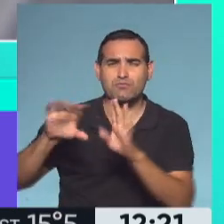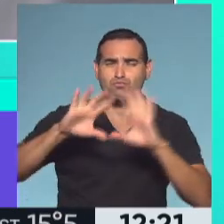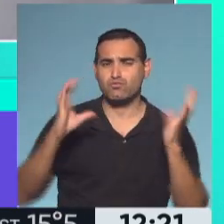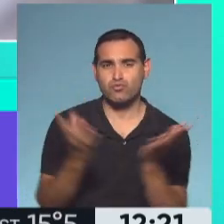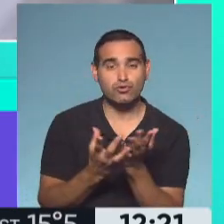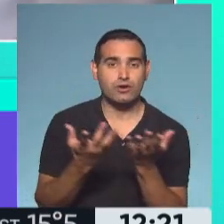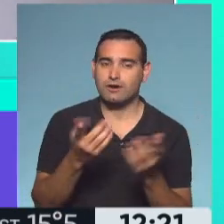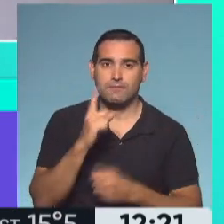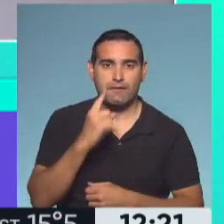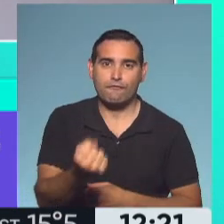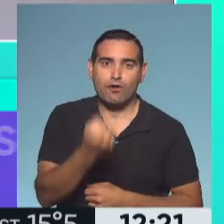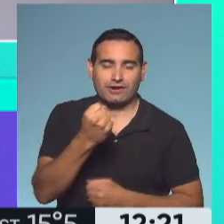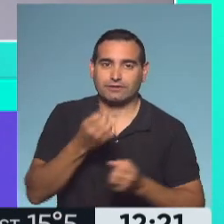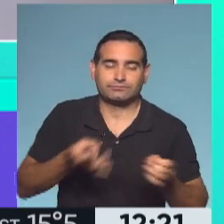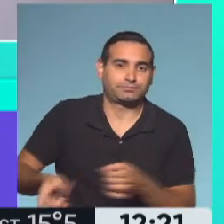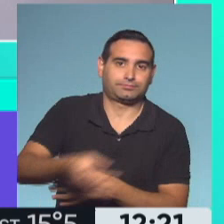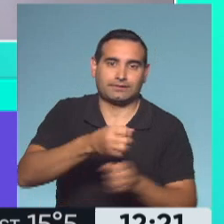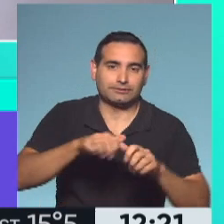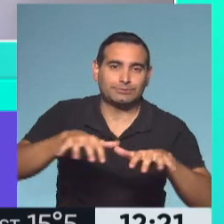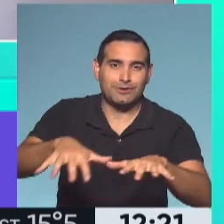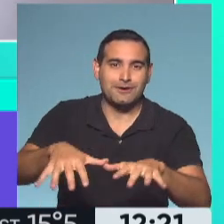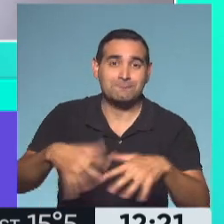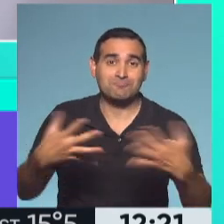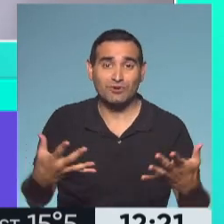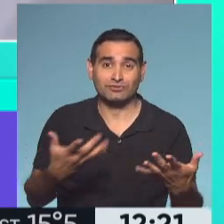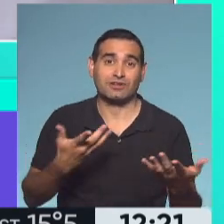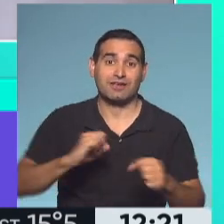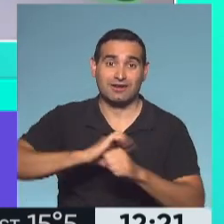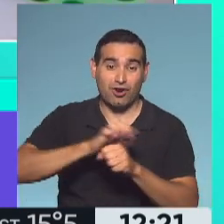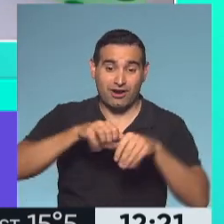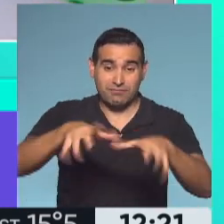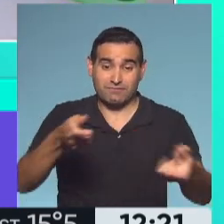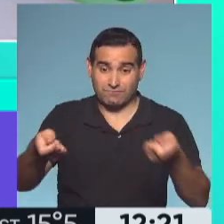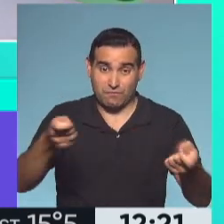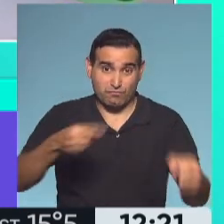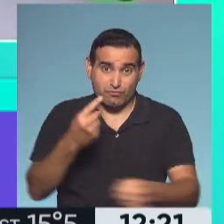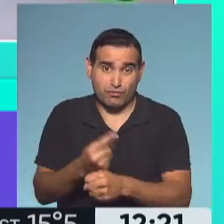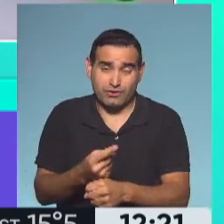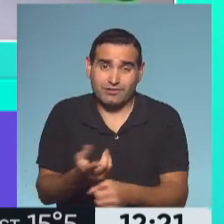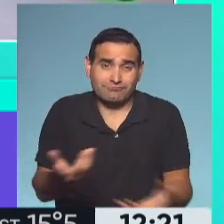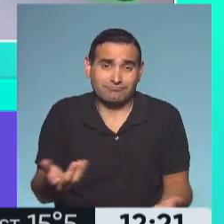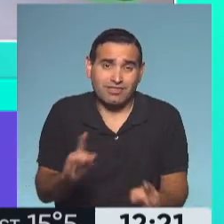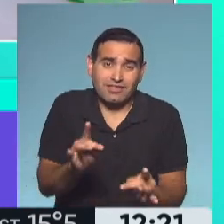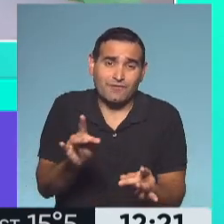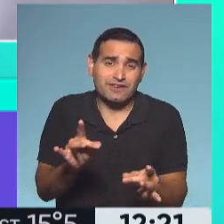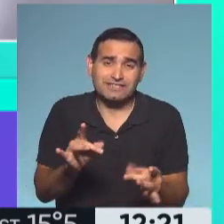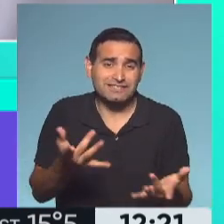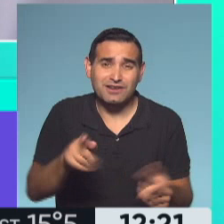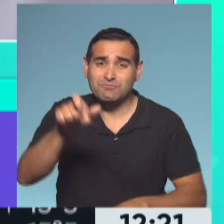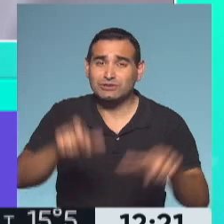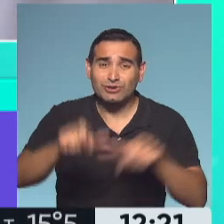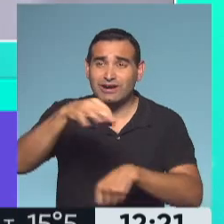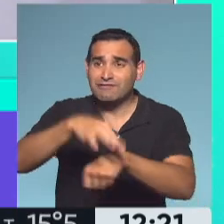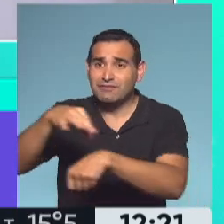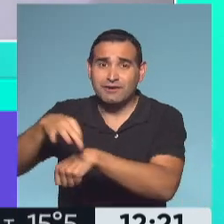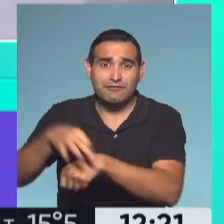alta transmisibilidad. Entonces, si no podemos contener la transmisión, es muy complicado poder llegar a atender a todo el mundo